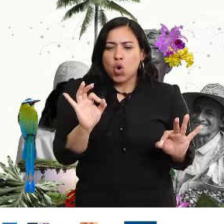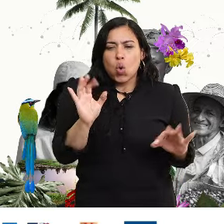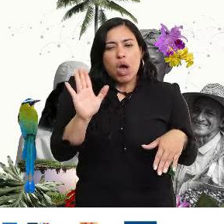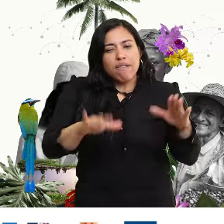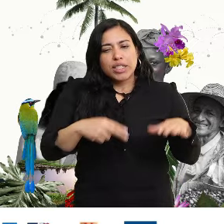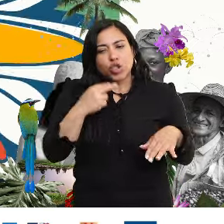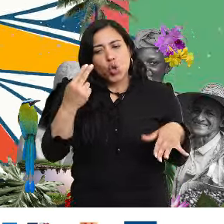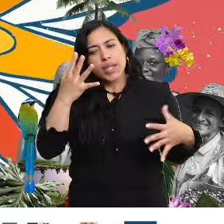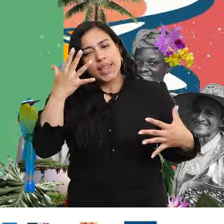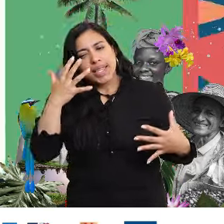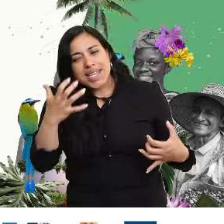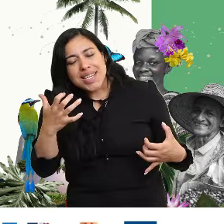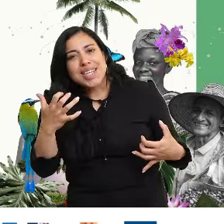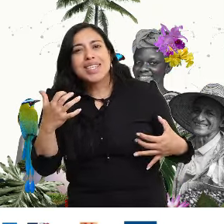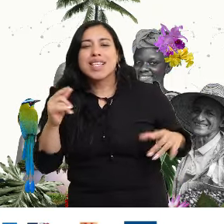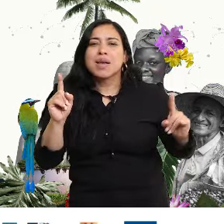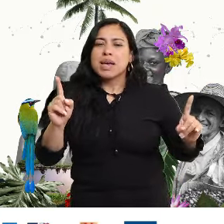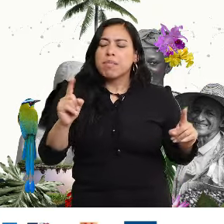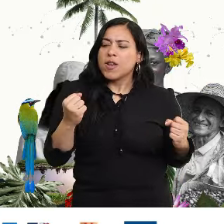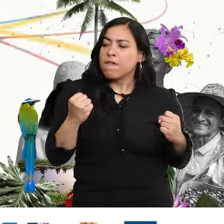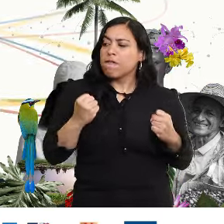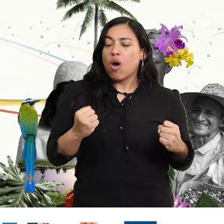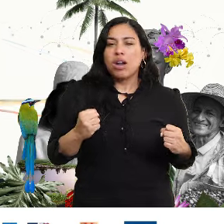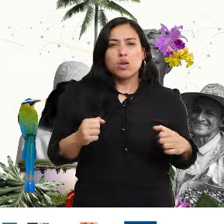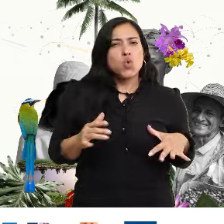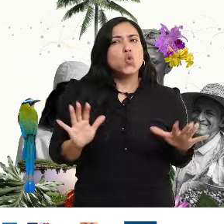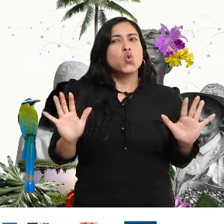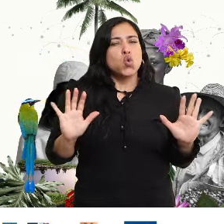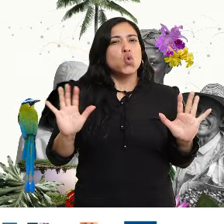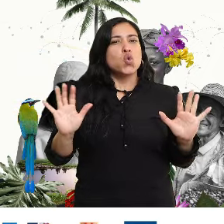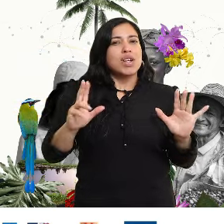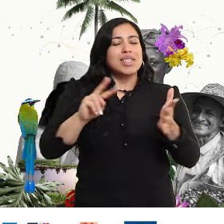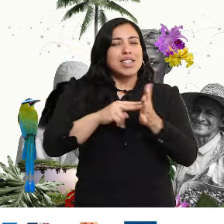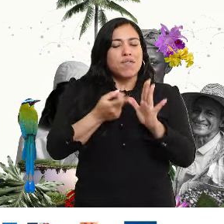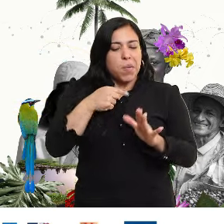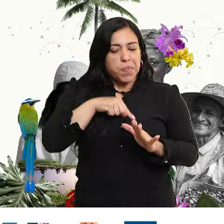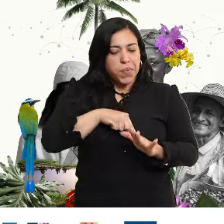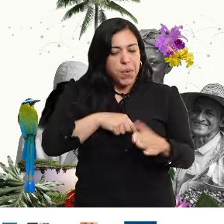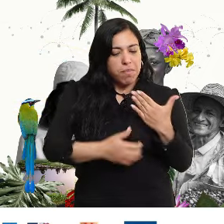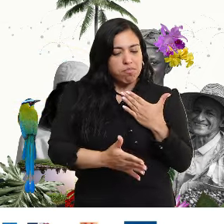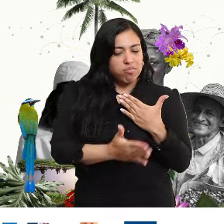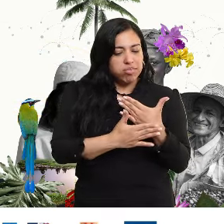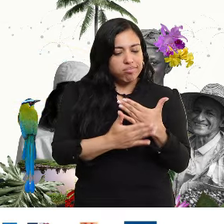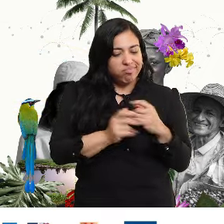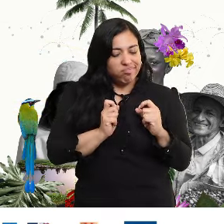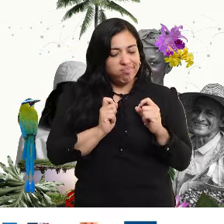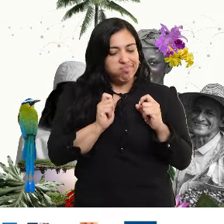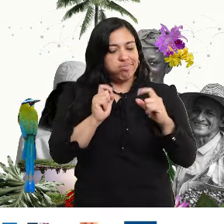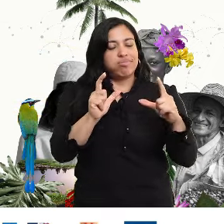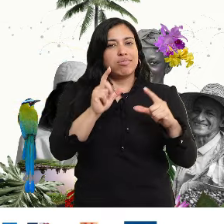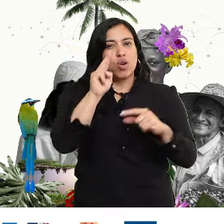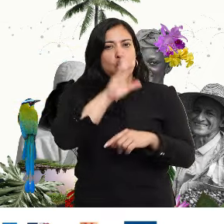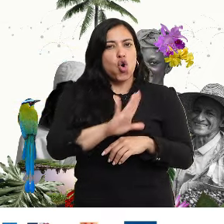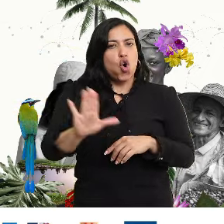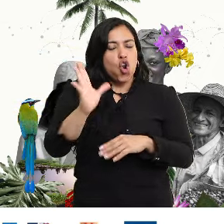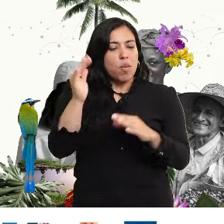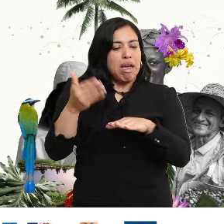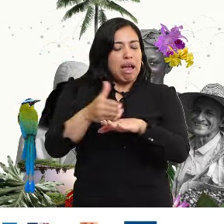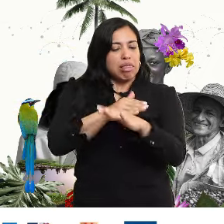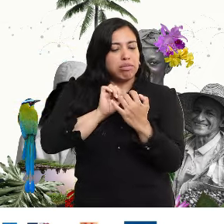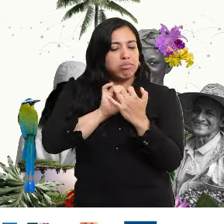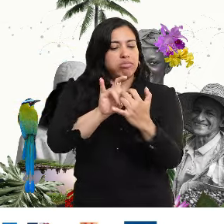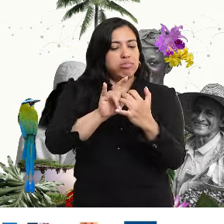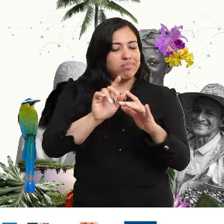melancólico, pero también de mucha vitalidad, y eso es un poco como el despertar de un país sumido en conflicto y que